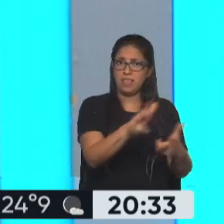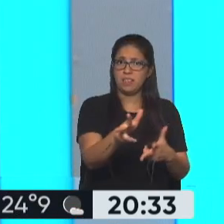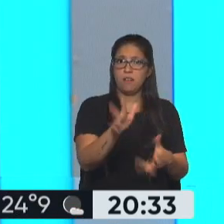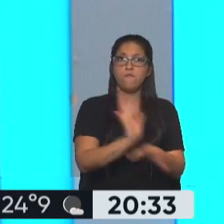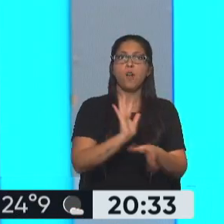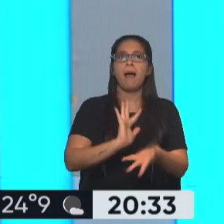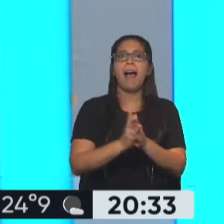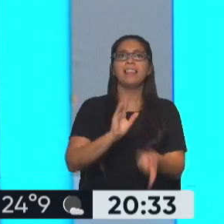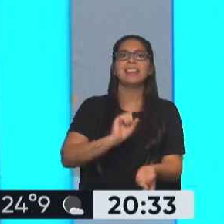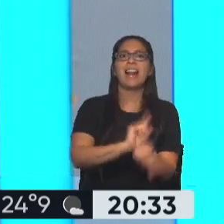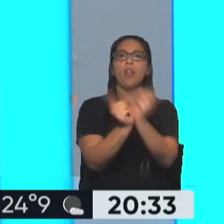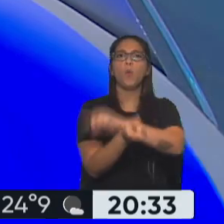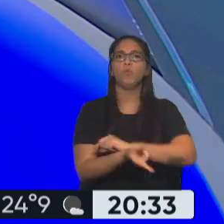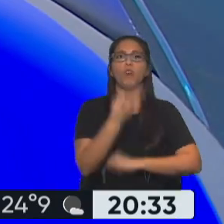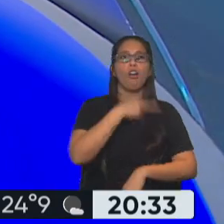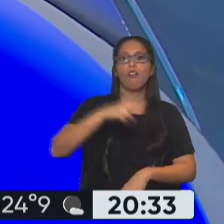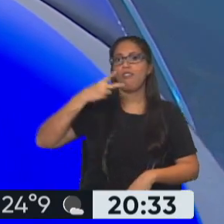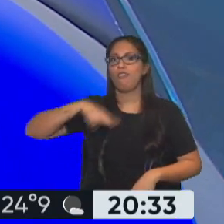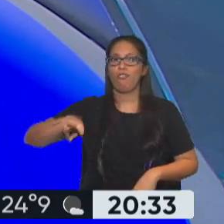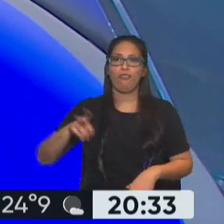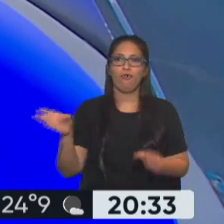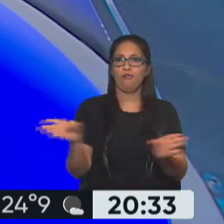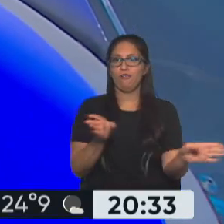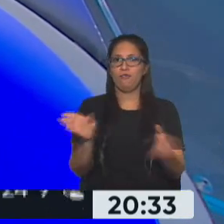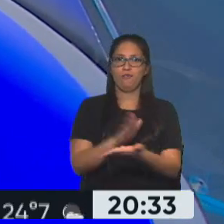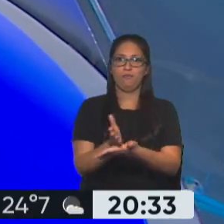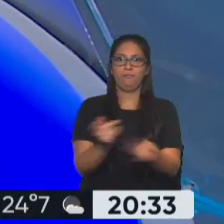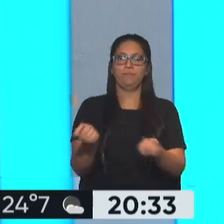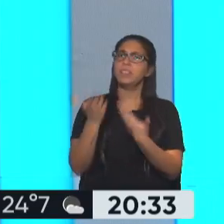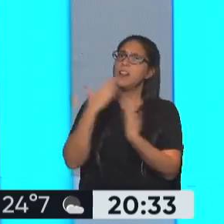traductor de un lado y el otro. Gabriel, gracias por venir. Por favor, ha sido un placer.